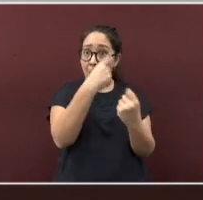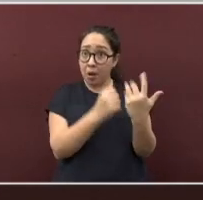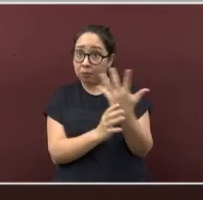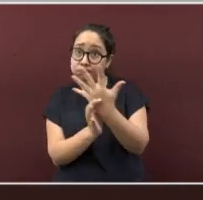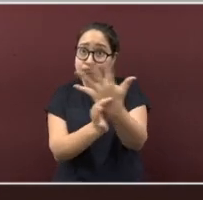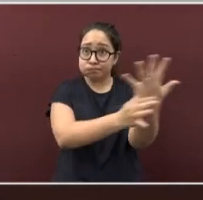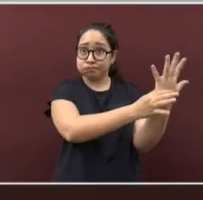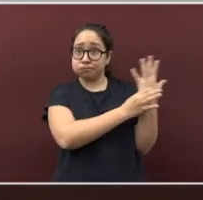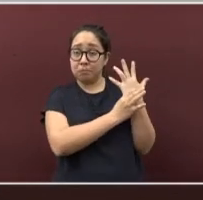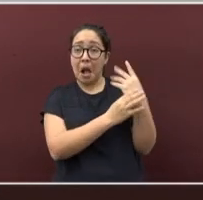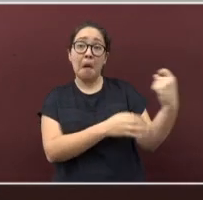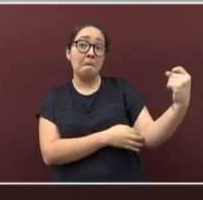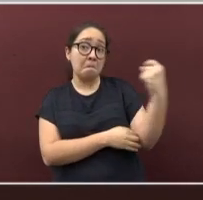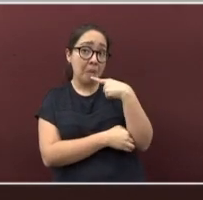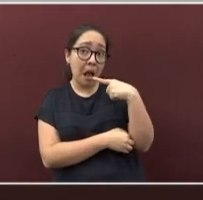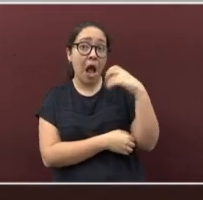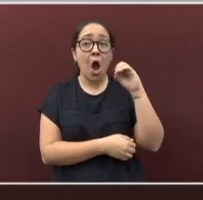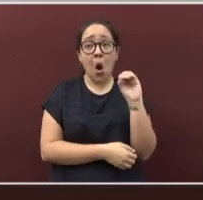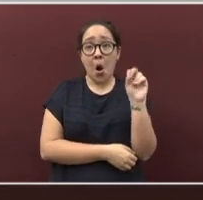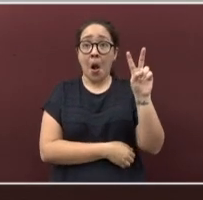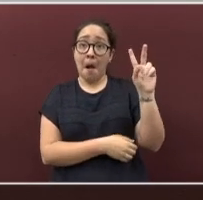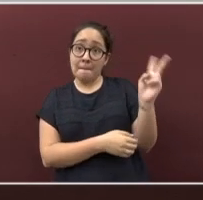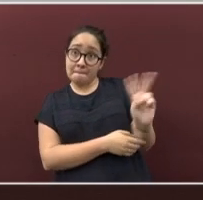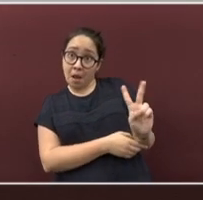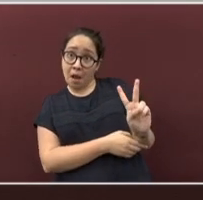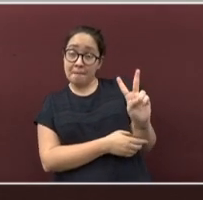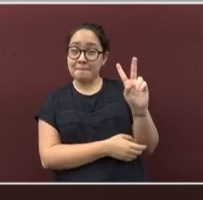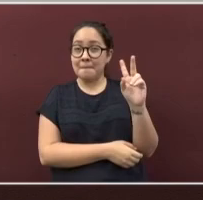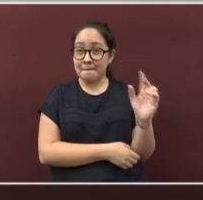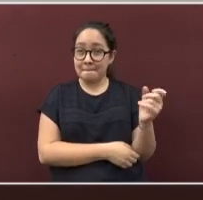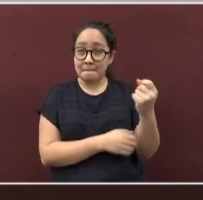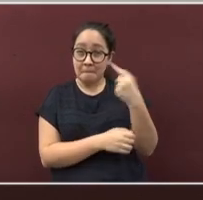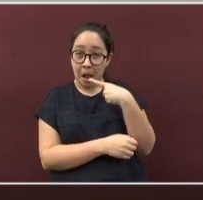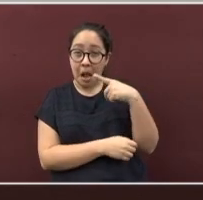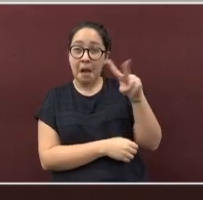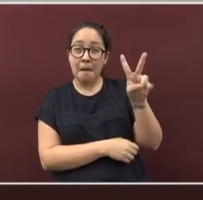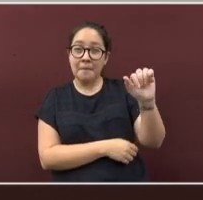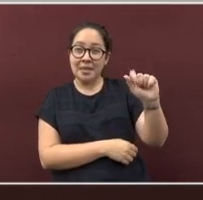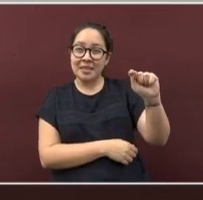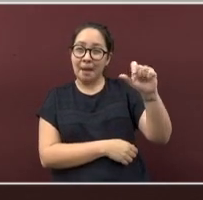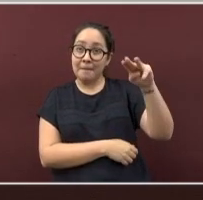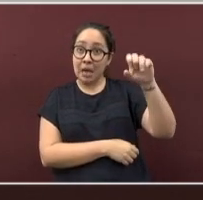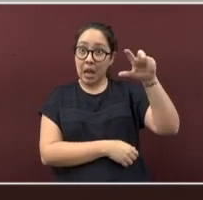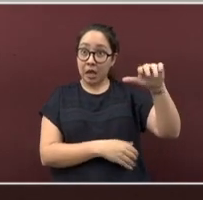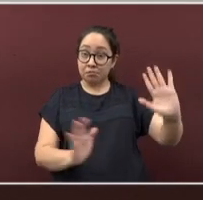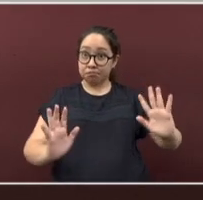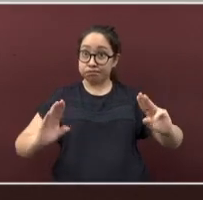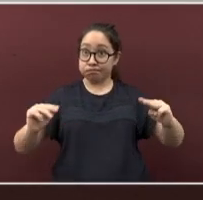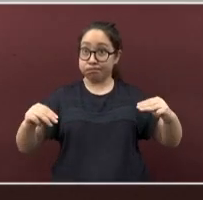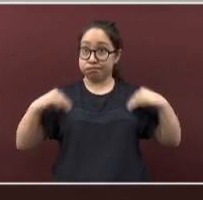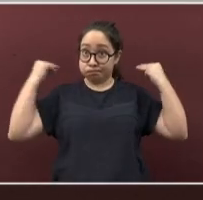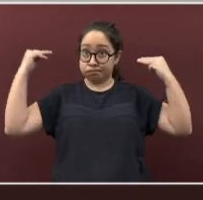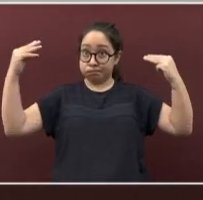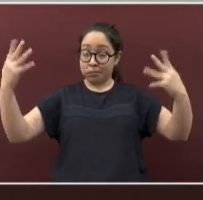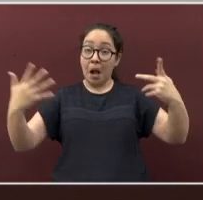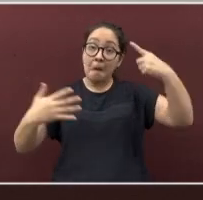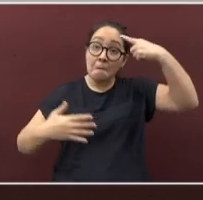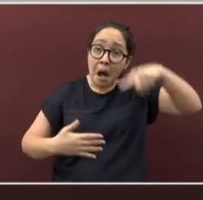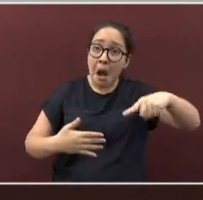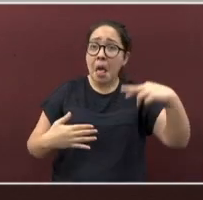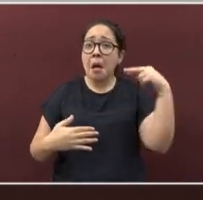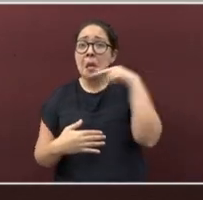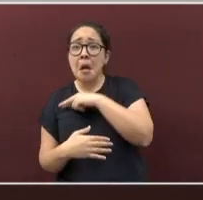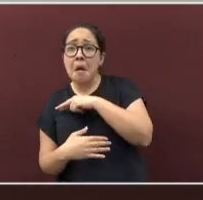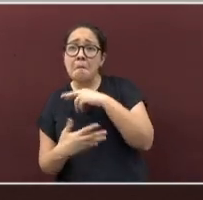o vitaminas milagrosos cuyos comercializadores prometen que en un dos por tres